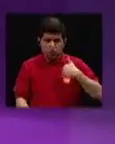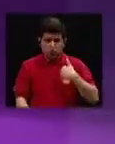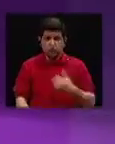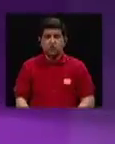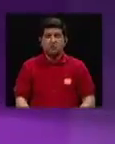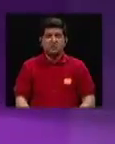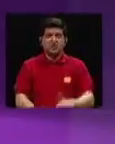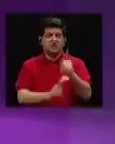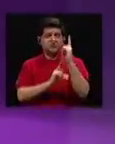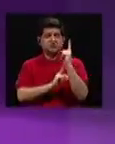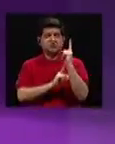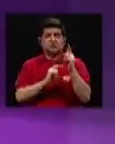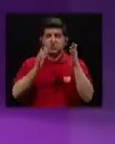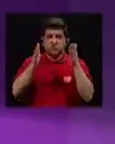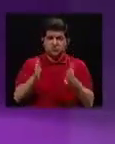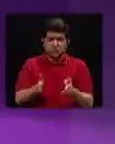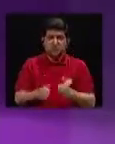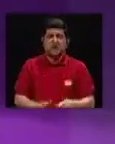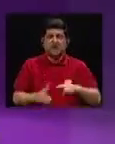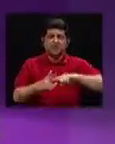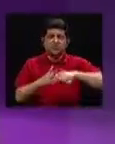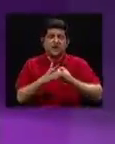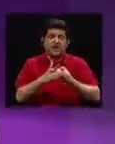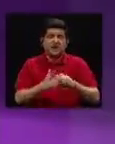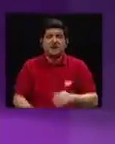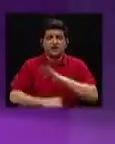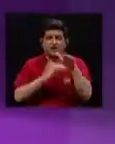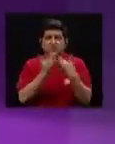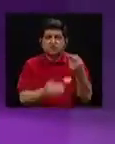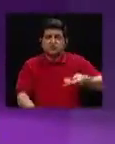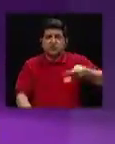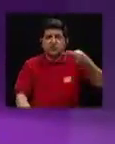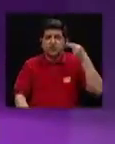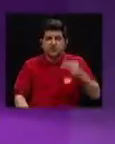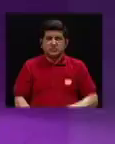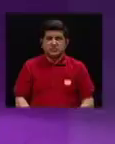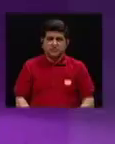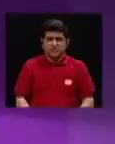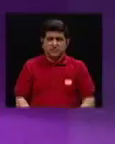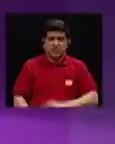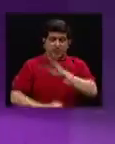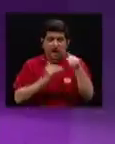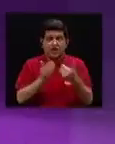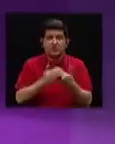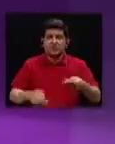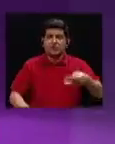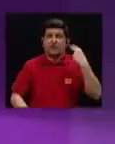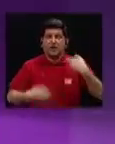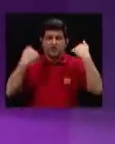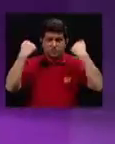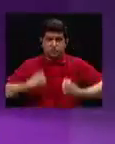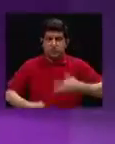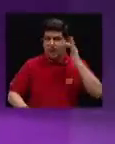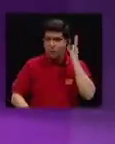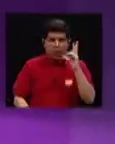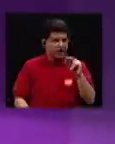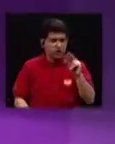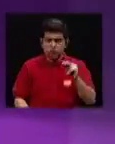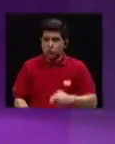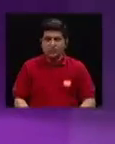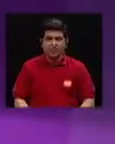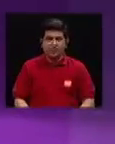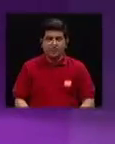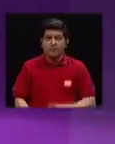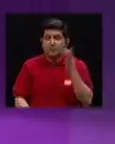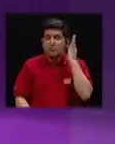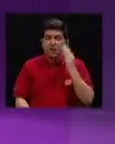desde el principio desde la en toda la historia de la especie en toda la historia de la humanidad y las mujeres no eh las mujeres matan muy